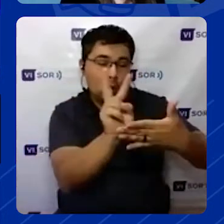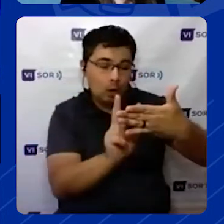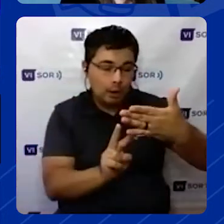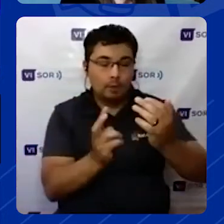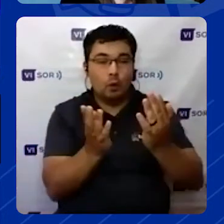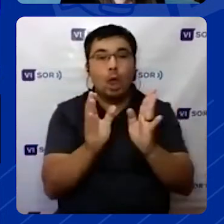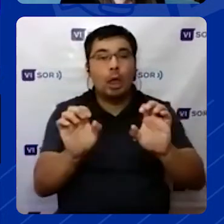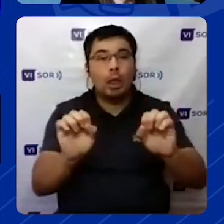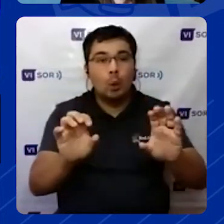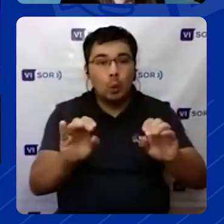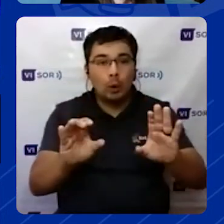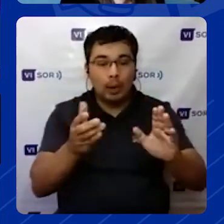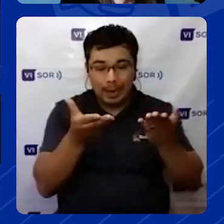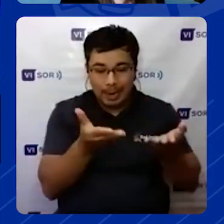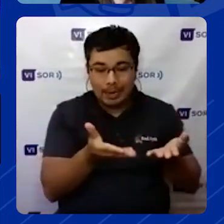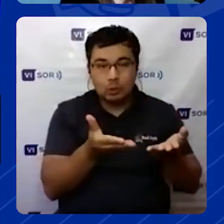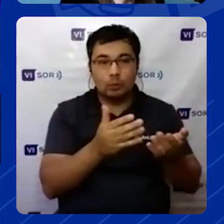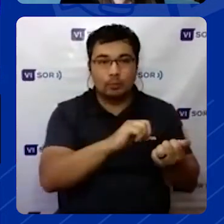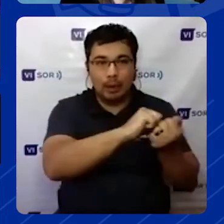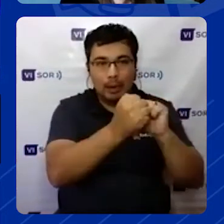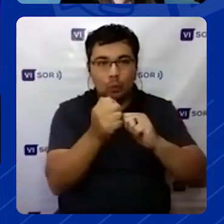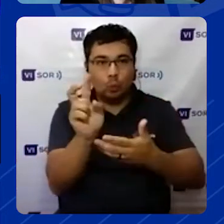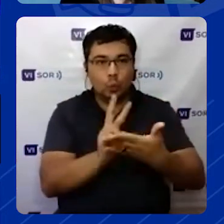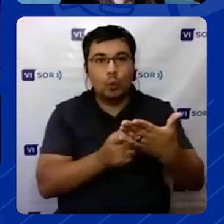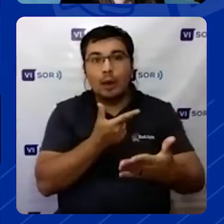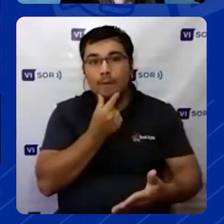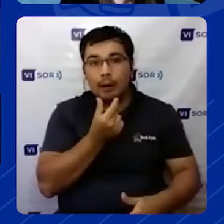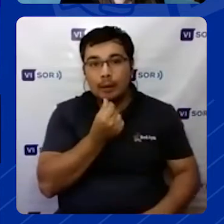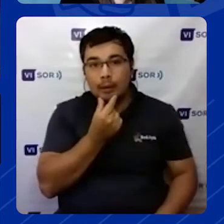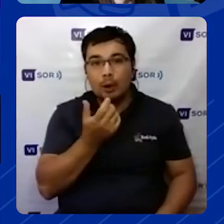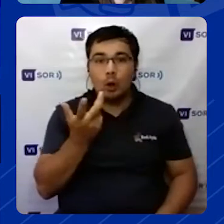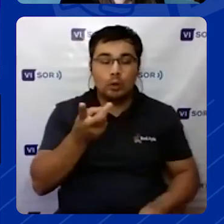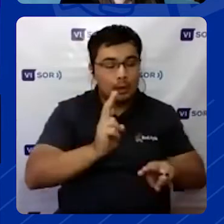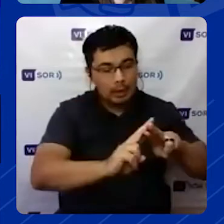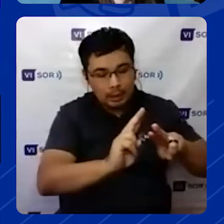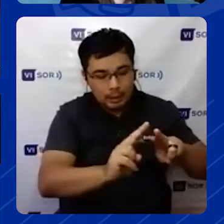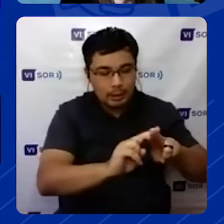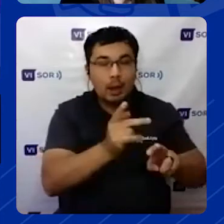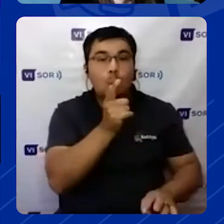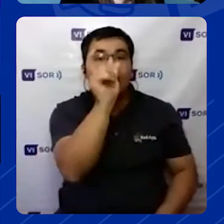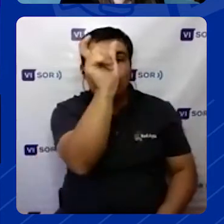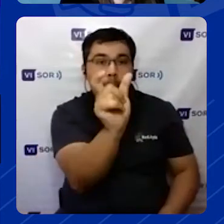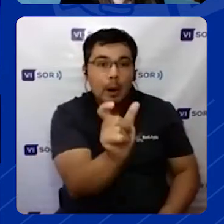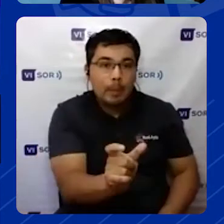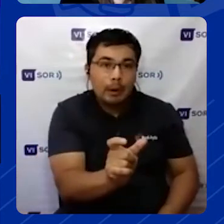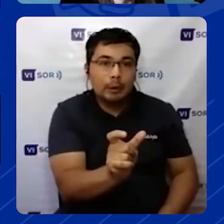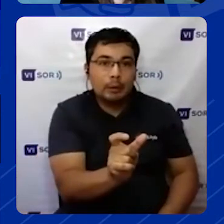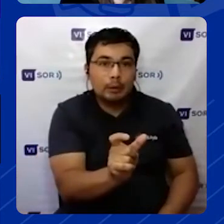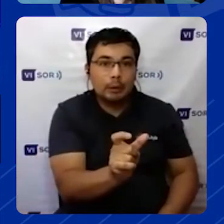sus orígenes? O sea, que se creen, se escriban con la metodología de lectura fácil.